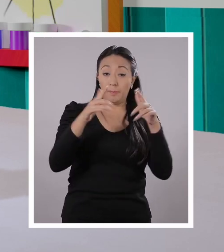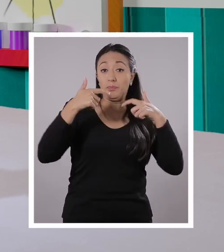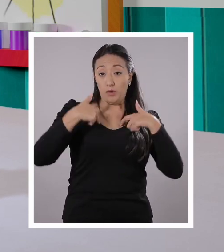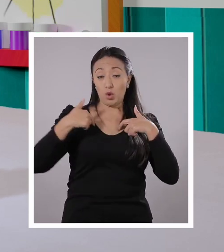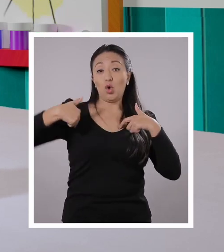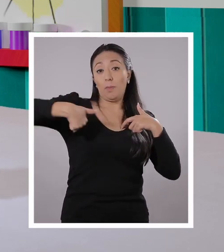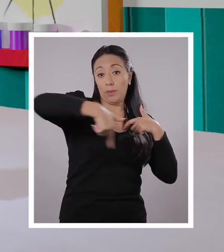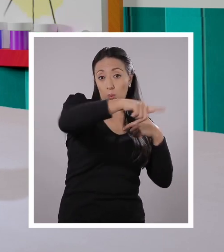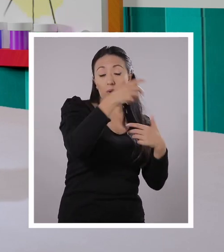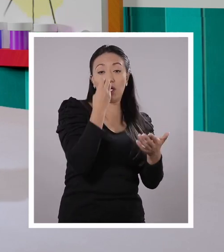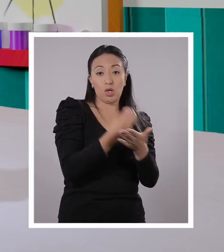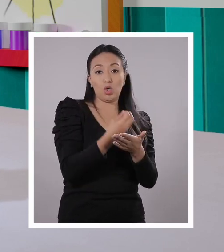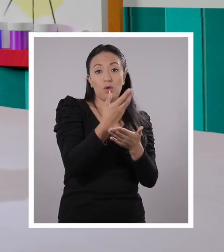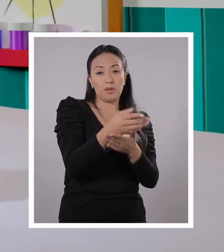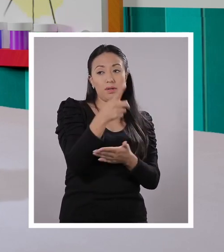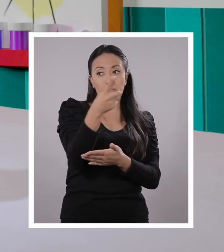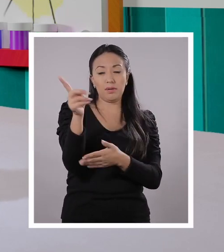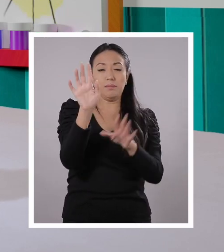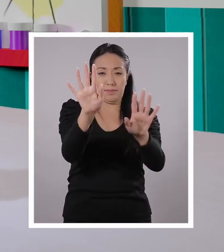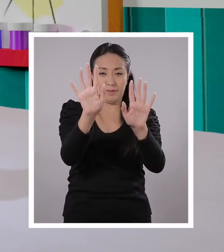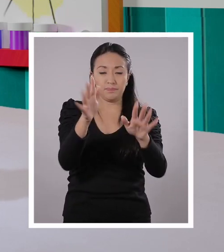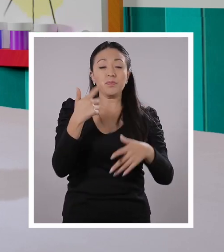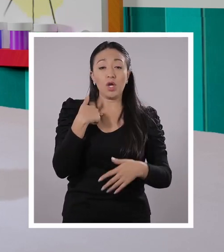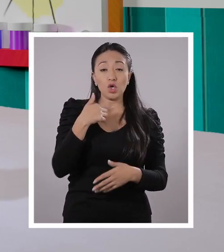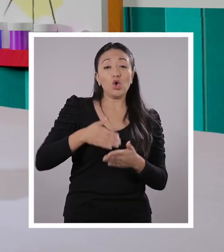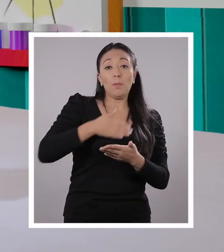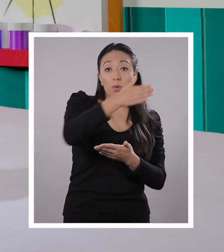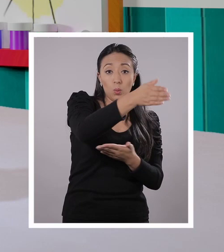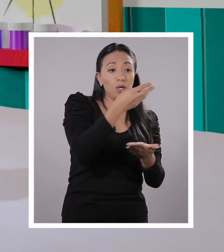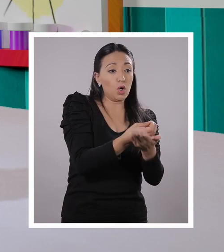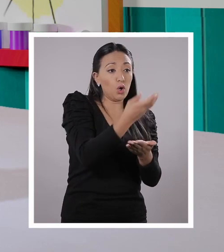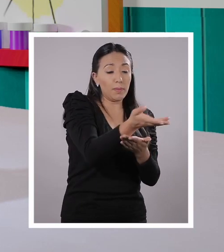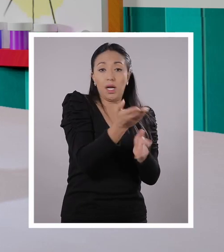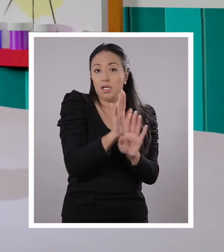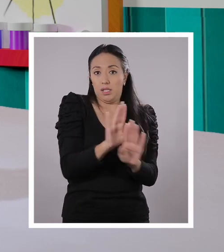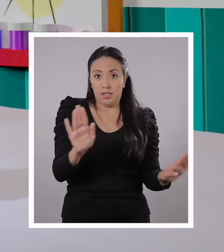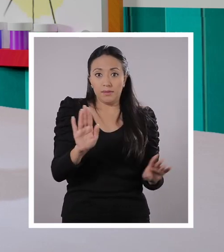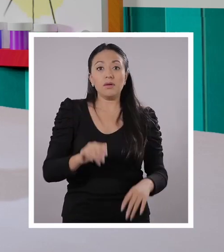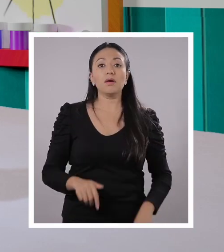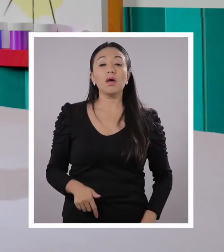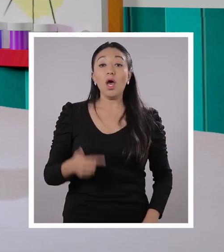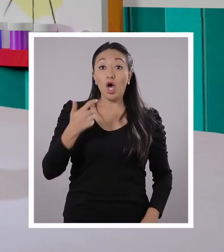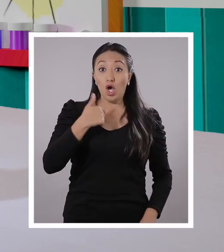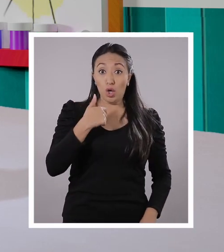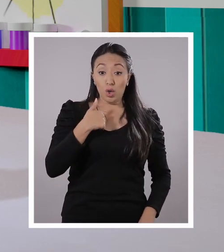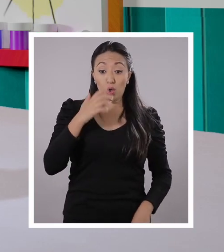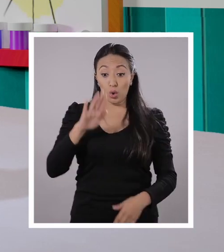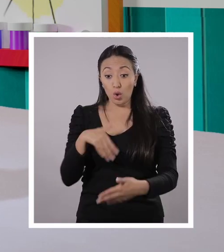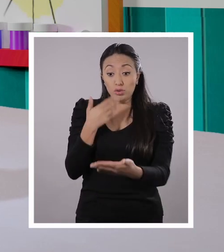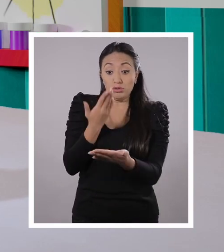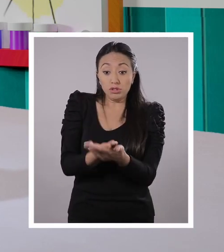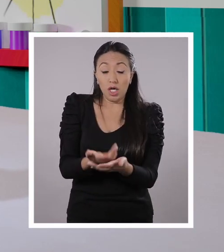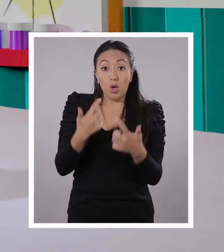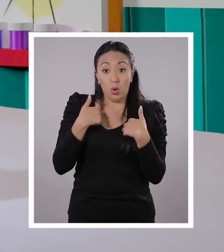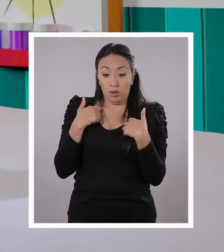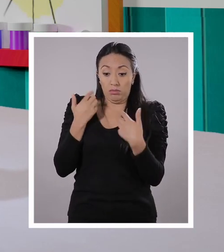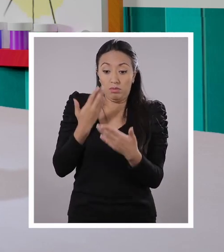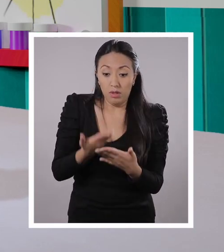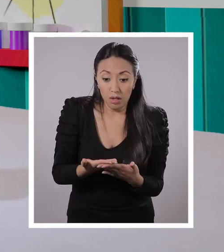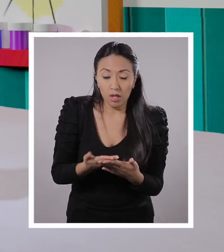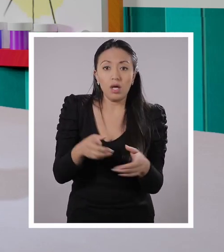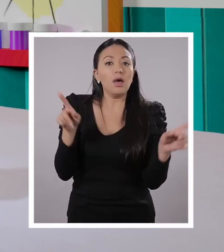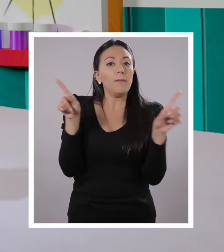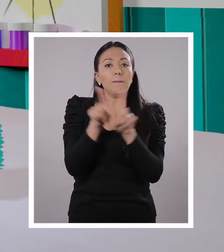Bien, hice las compras. Bueno, no me haga acuerdo de las personas que... Pero bueno, me fue muy bien. ¿Y sabe qué es lo que hice, profe? El momento de llegar hacia acá, hacia el